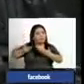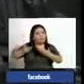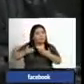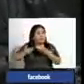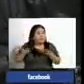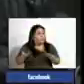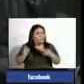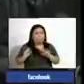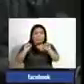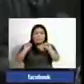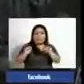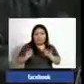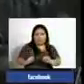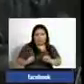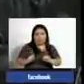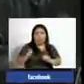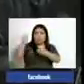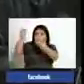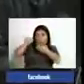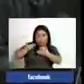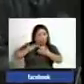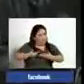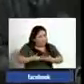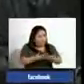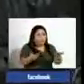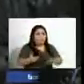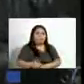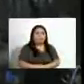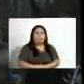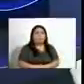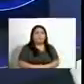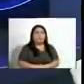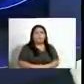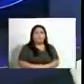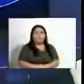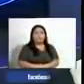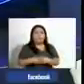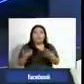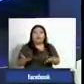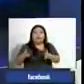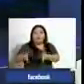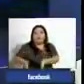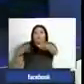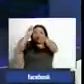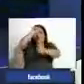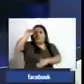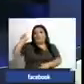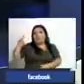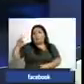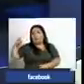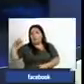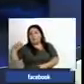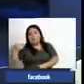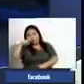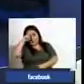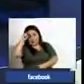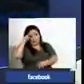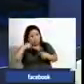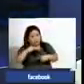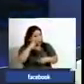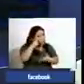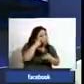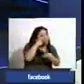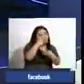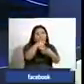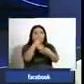poder ayudar también en lo que podamos. Y la Defensoría del Consumidor sigue vigilando los precios de los insumos